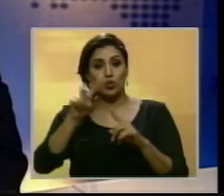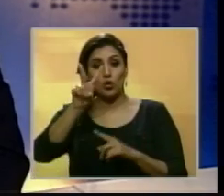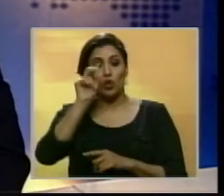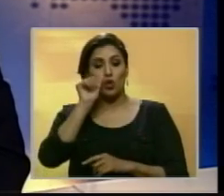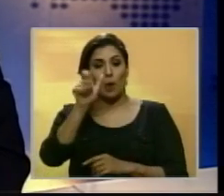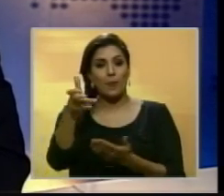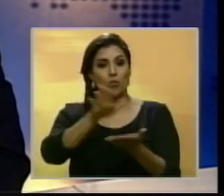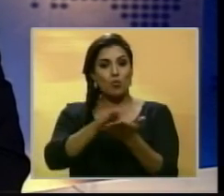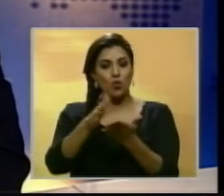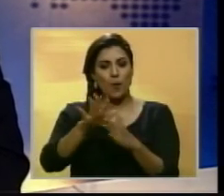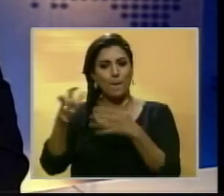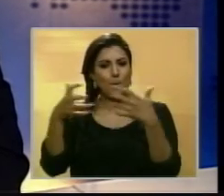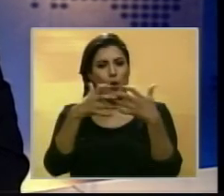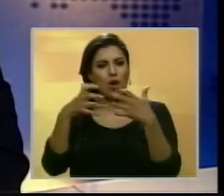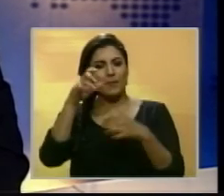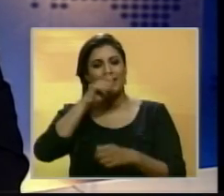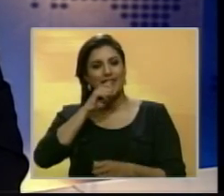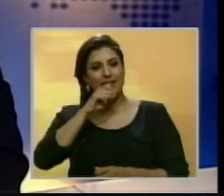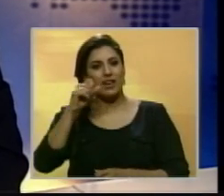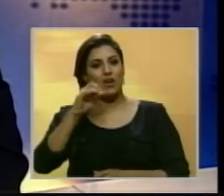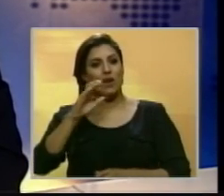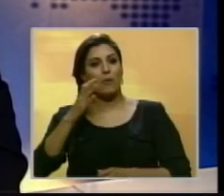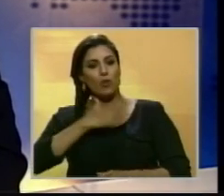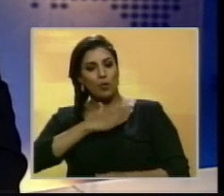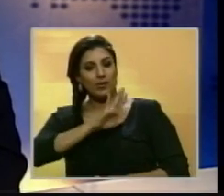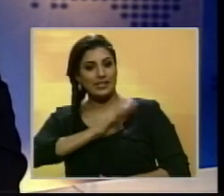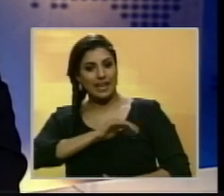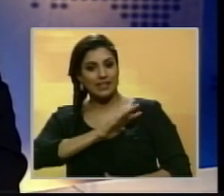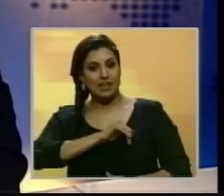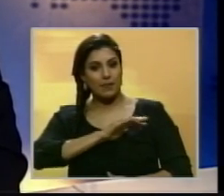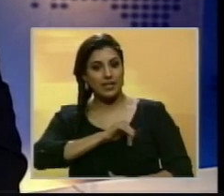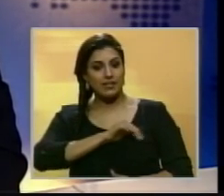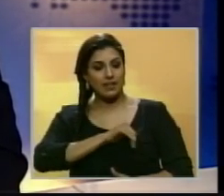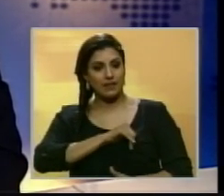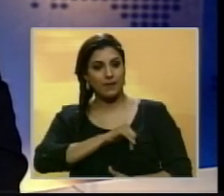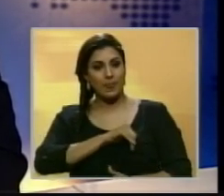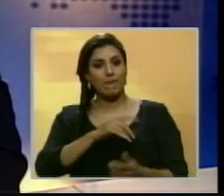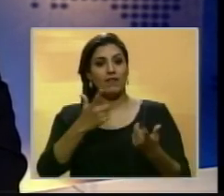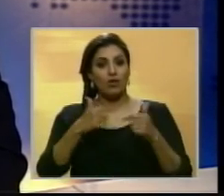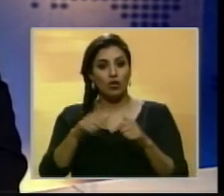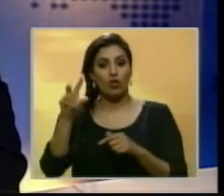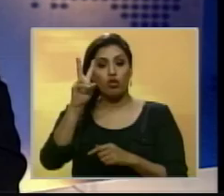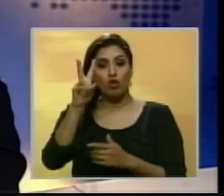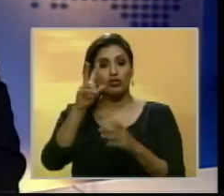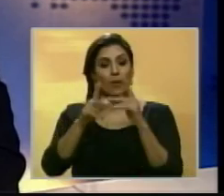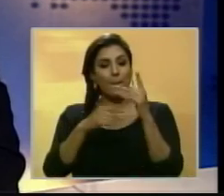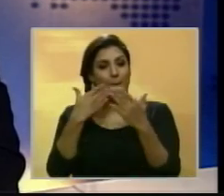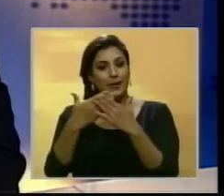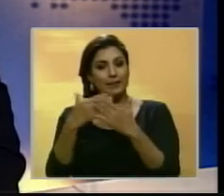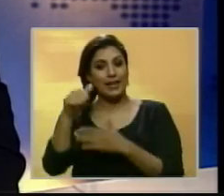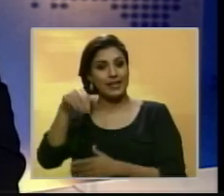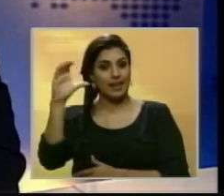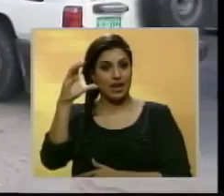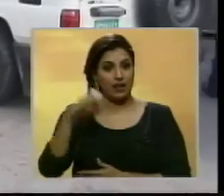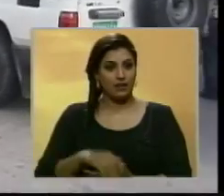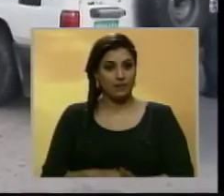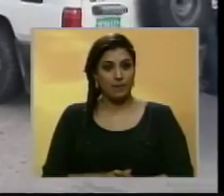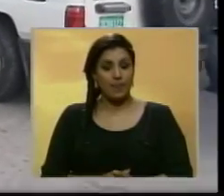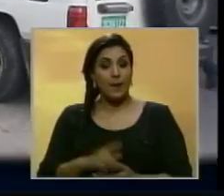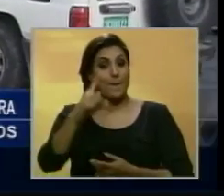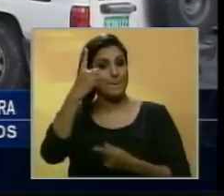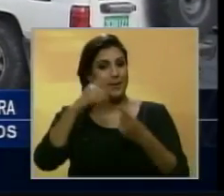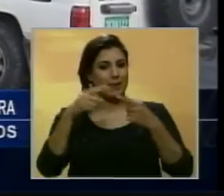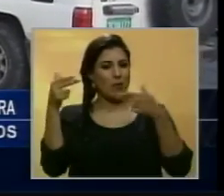hombres se murieron tras enfrentarse a funcionarios del Cuerpo de Investigaciones Científicas Penales y Criminalísticas en 2 procedimientos aquí en Caracas. El